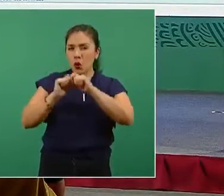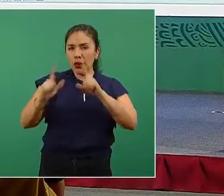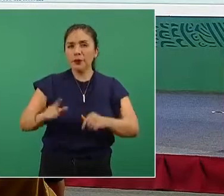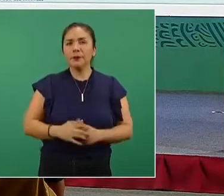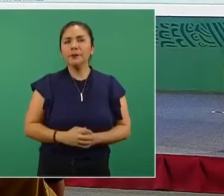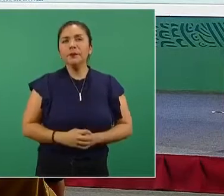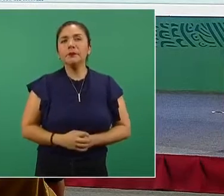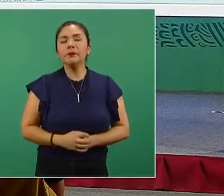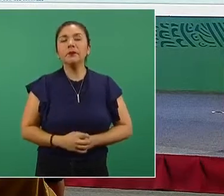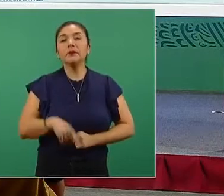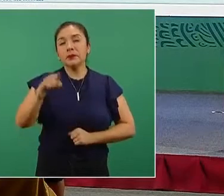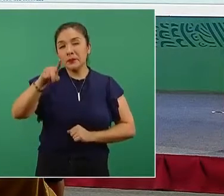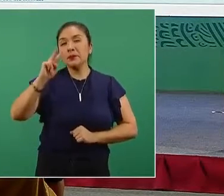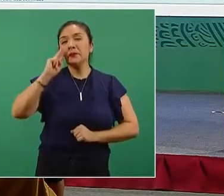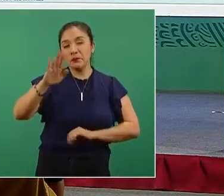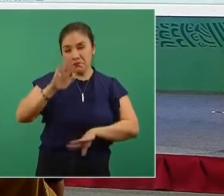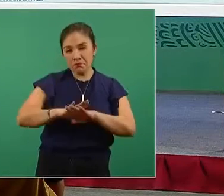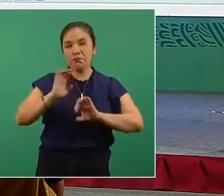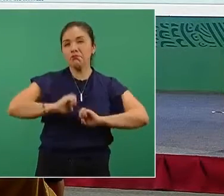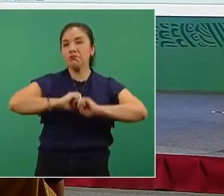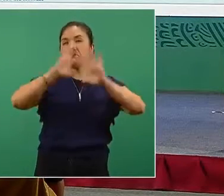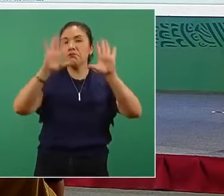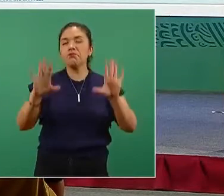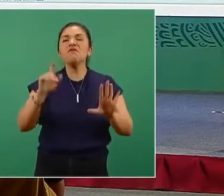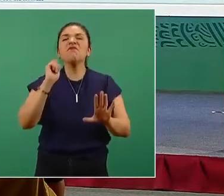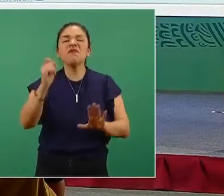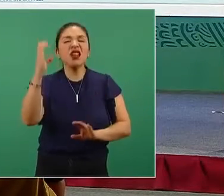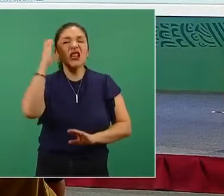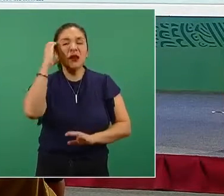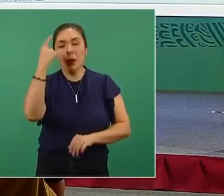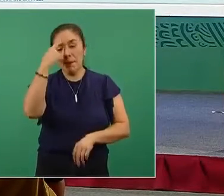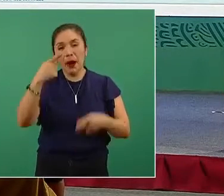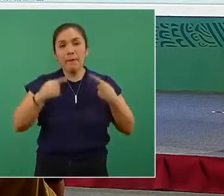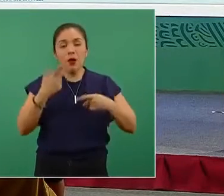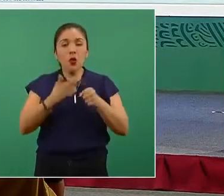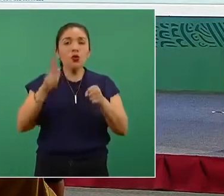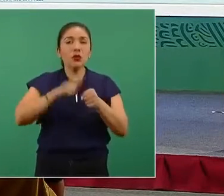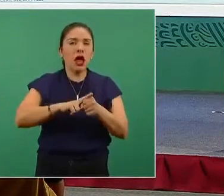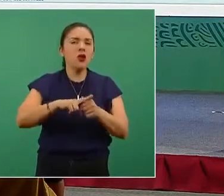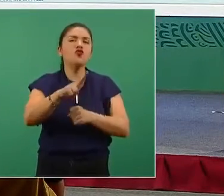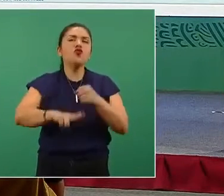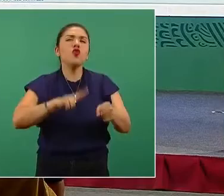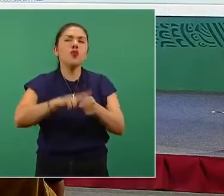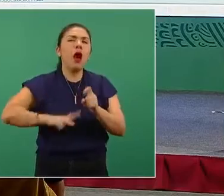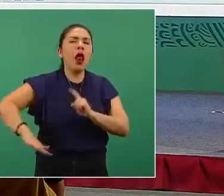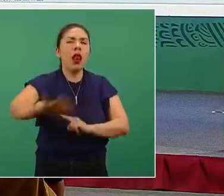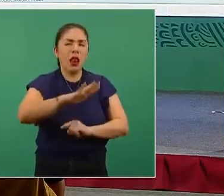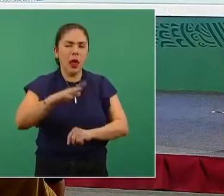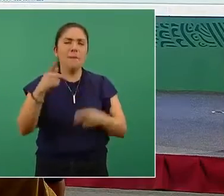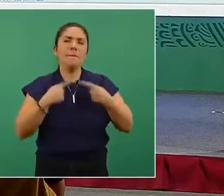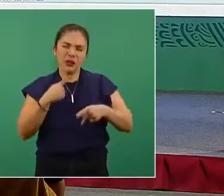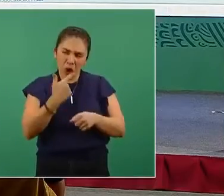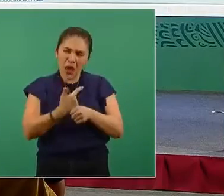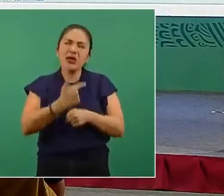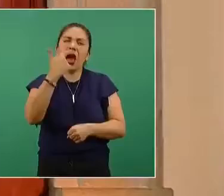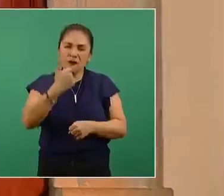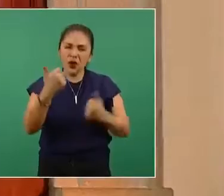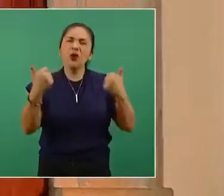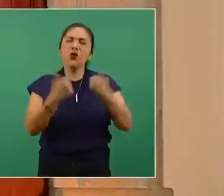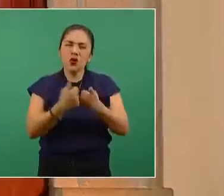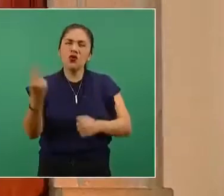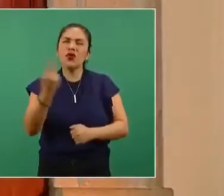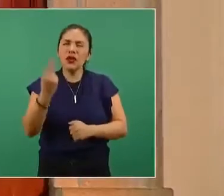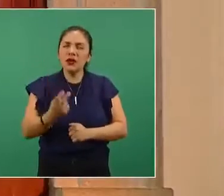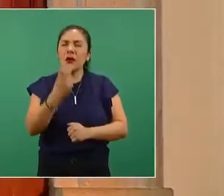diapositiva, podemos ver ya específicamente las camas de hospitalización general para los pacientes graves o que requieren en su